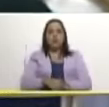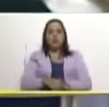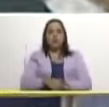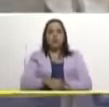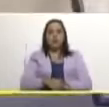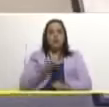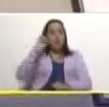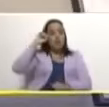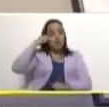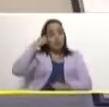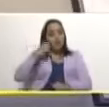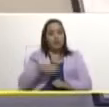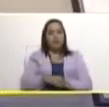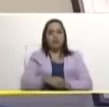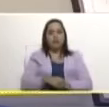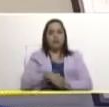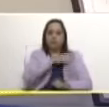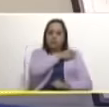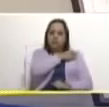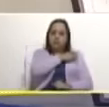Recordaba el general,